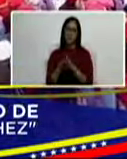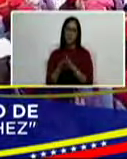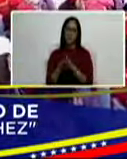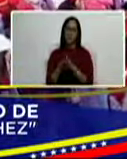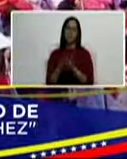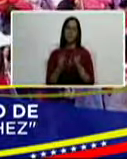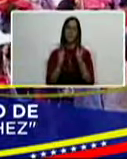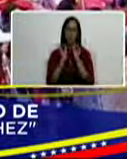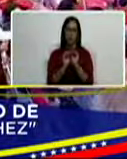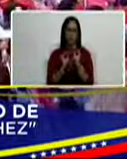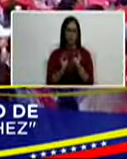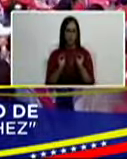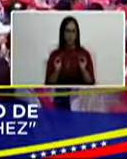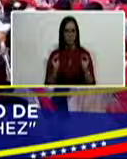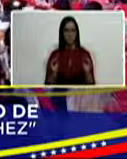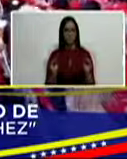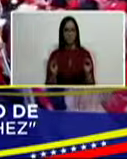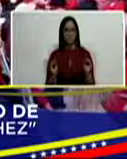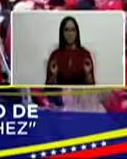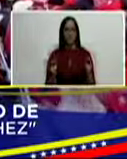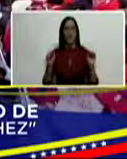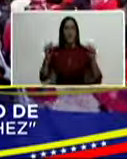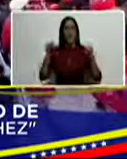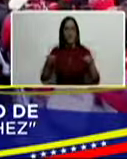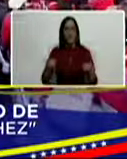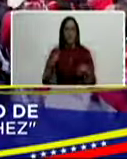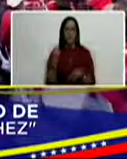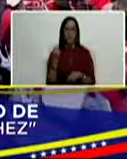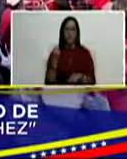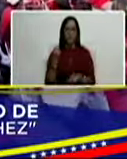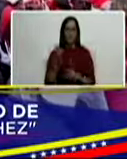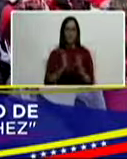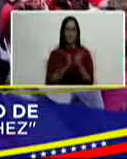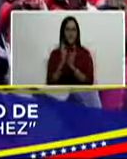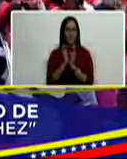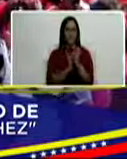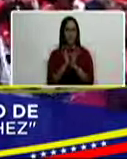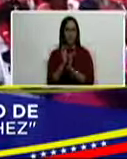se los digo hoy, 11 de abril,